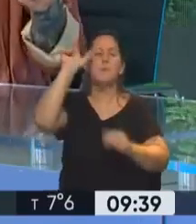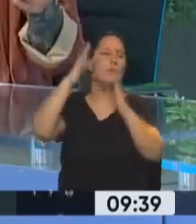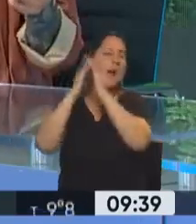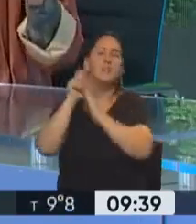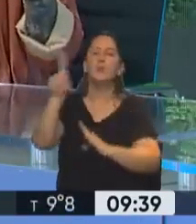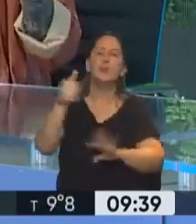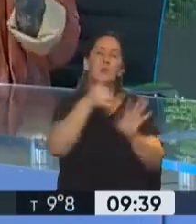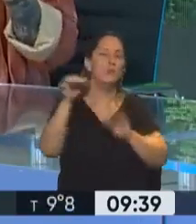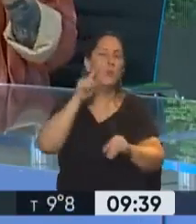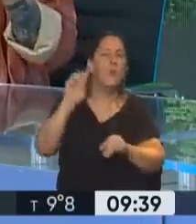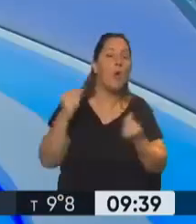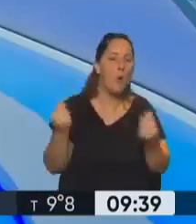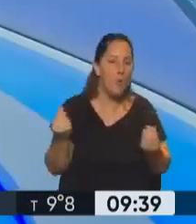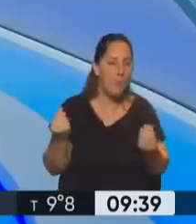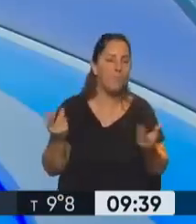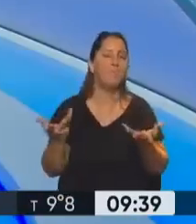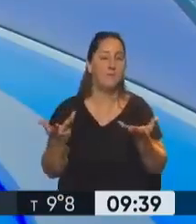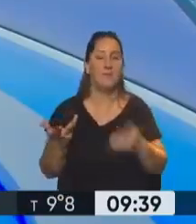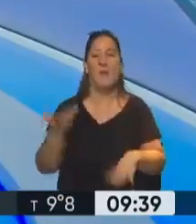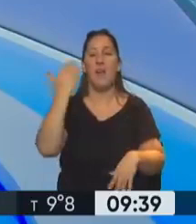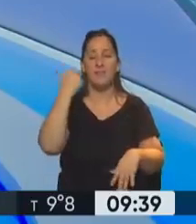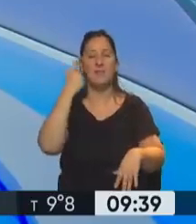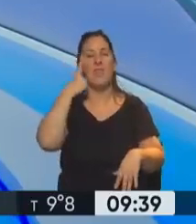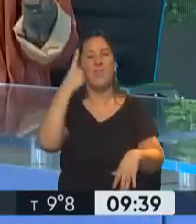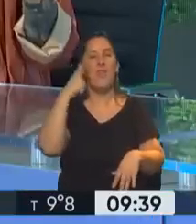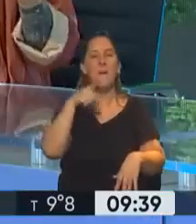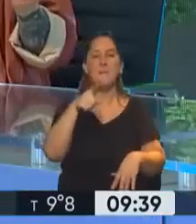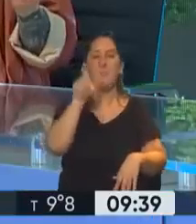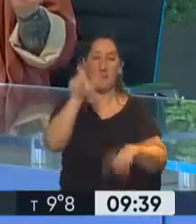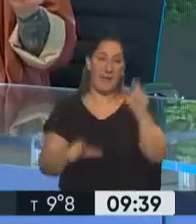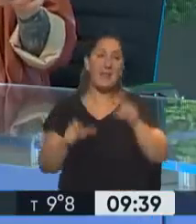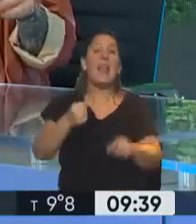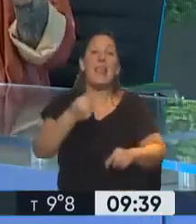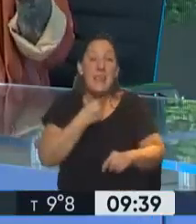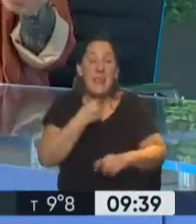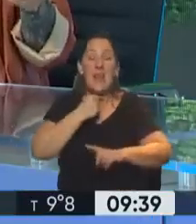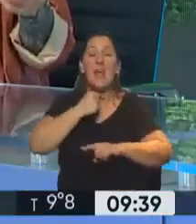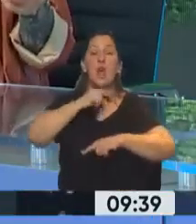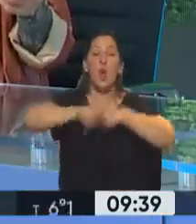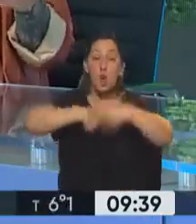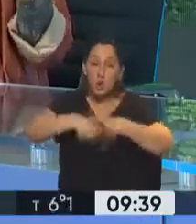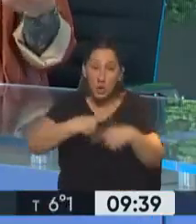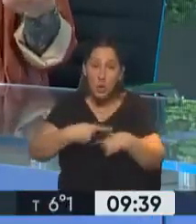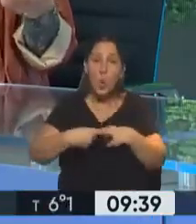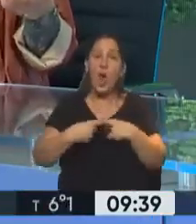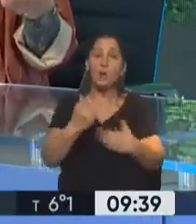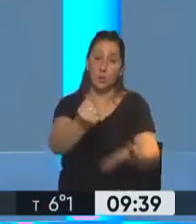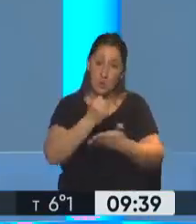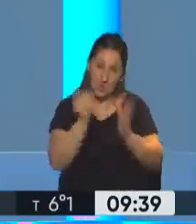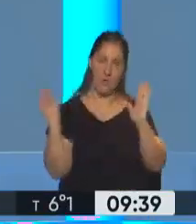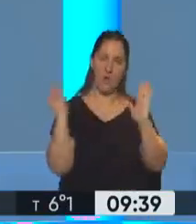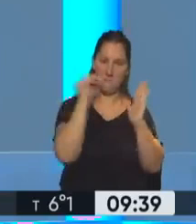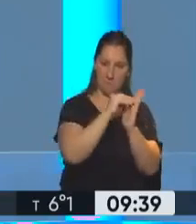que se implementó en su momento en donde uno en realidad se inscribía si quería seguir recibiendo lo